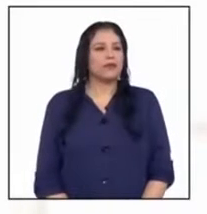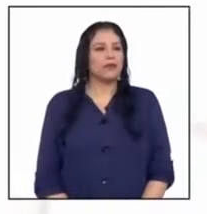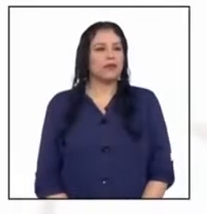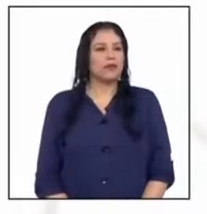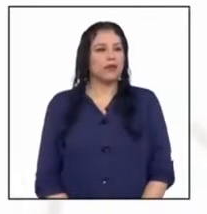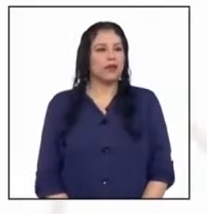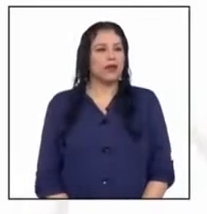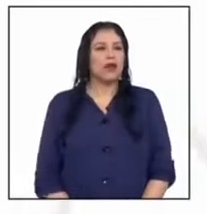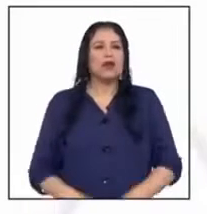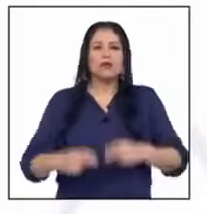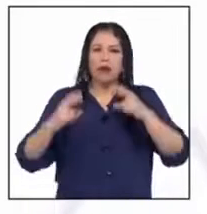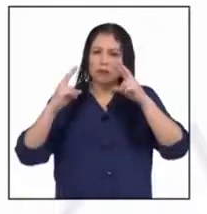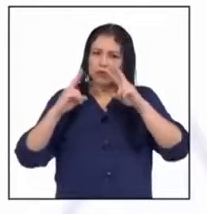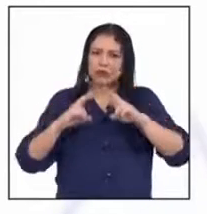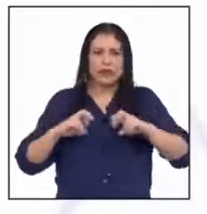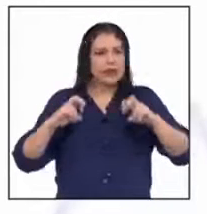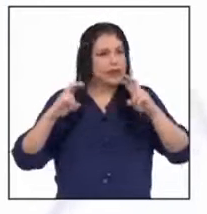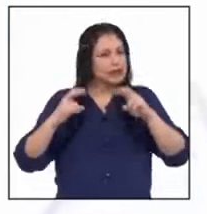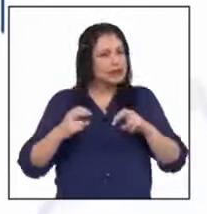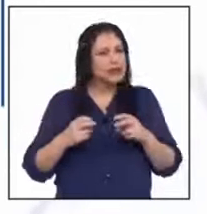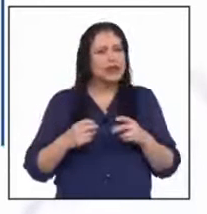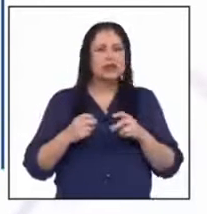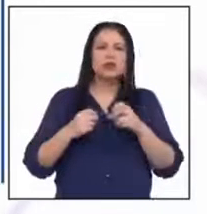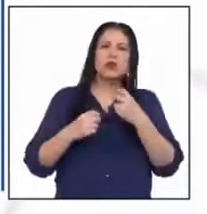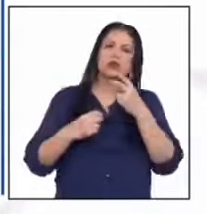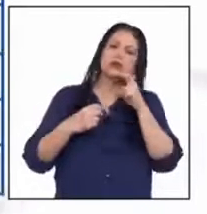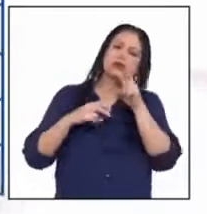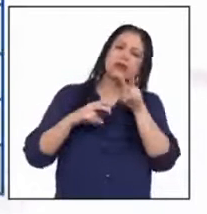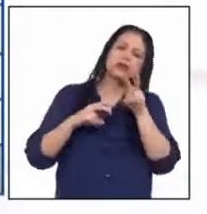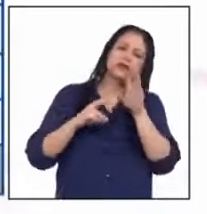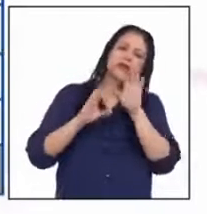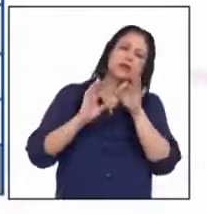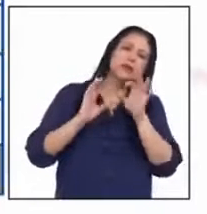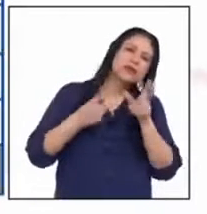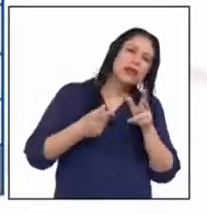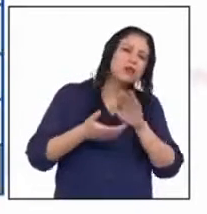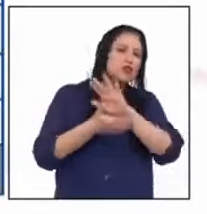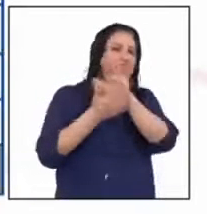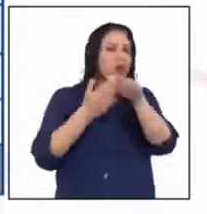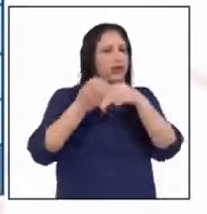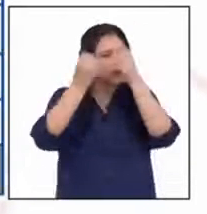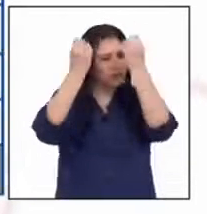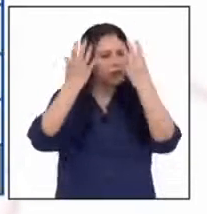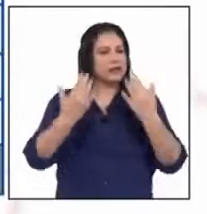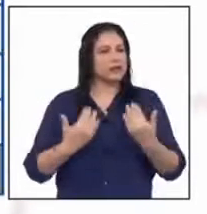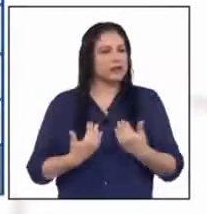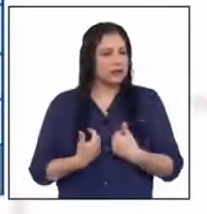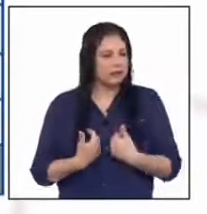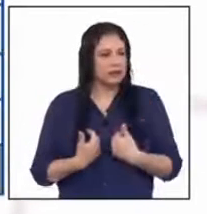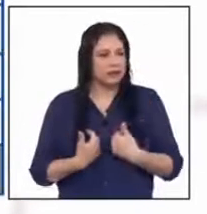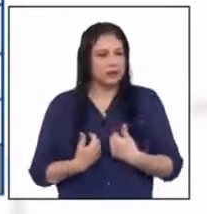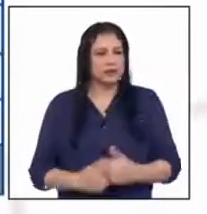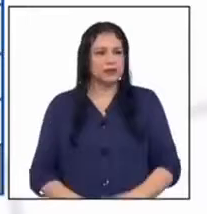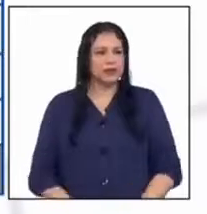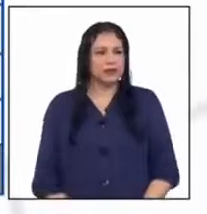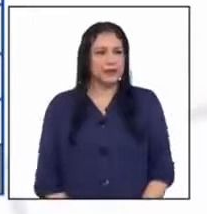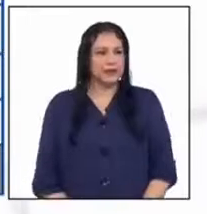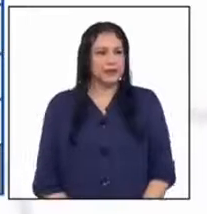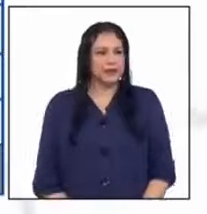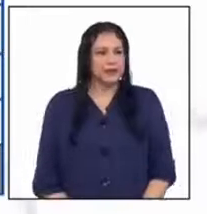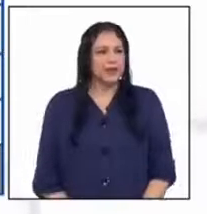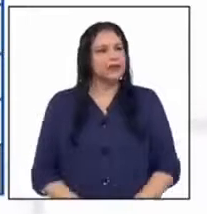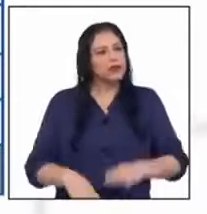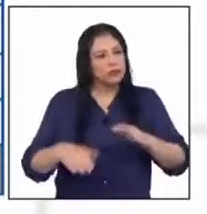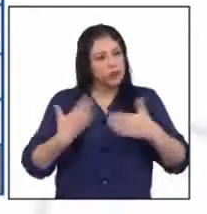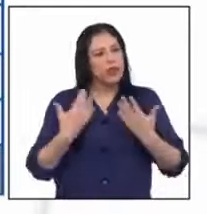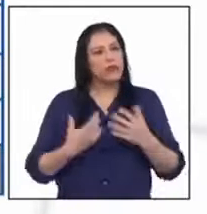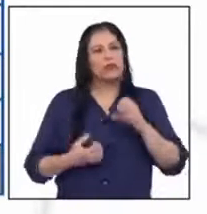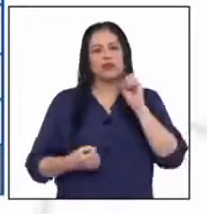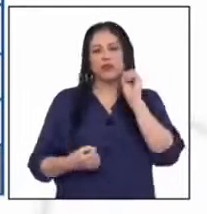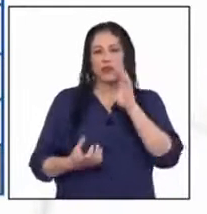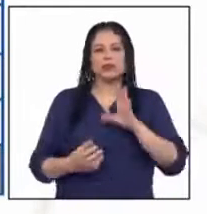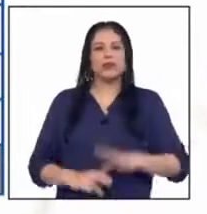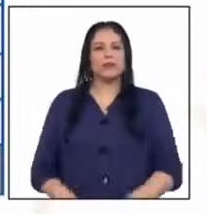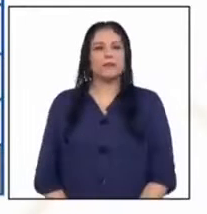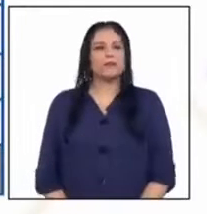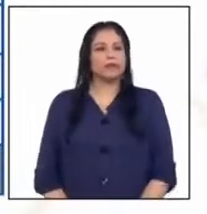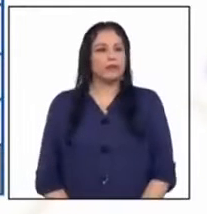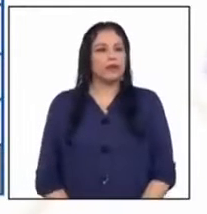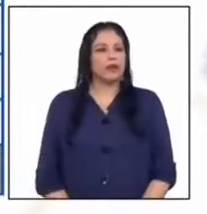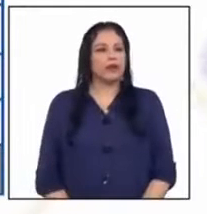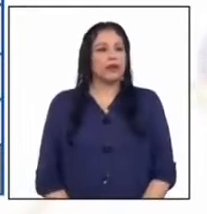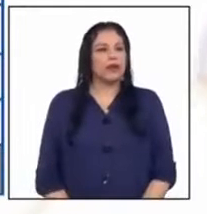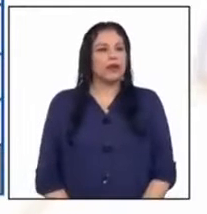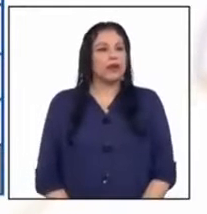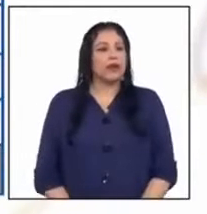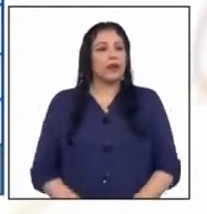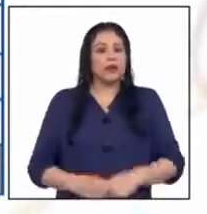Vamos analizando e interpretando los resultados de los datos obtenidos. Entonces, podemos afirmar que de